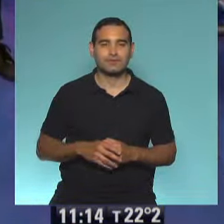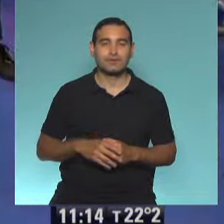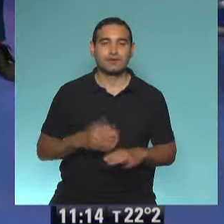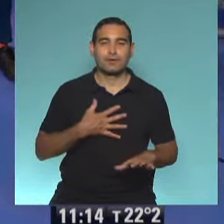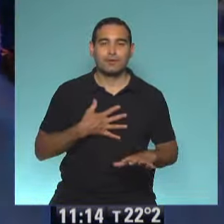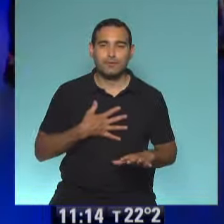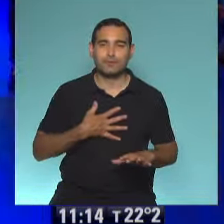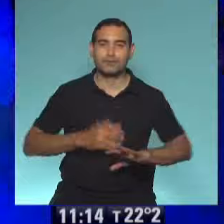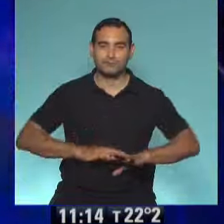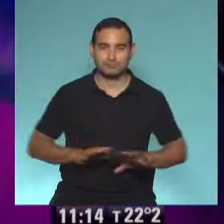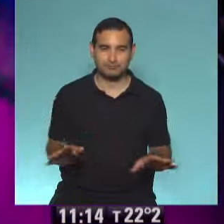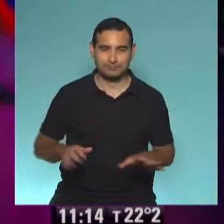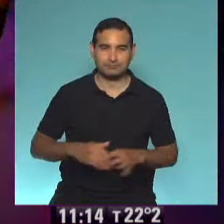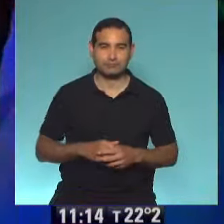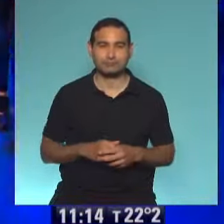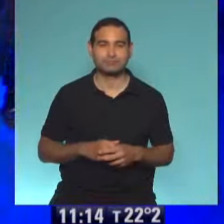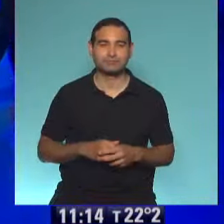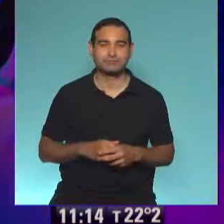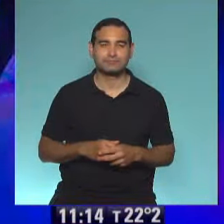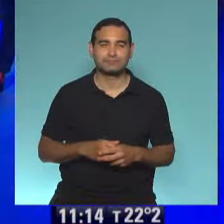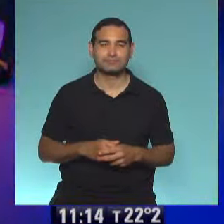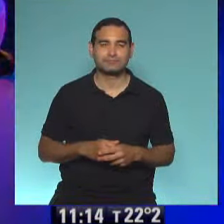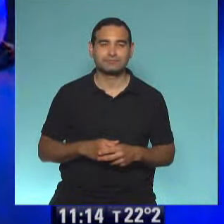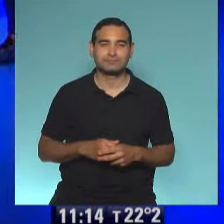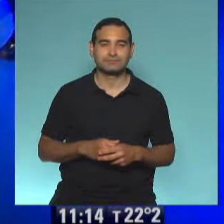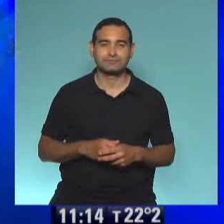Explota, explota, me explota. Explota, explota mi